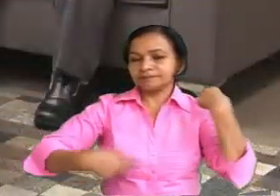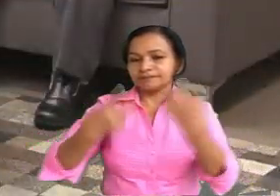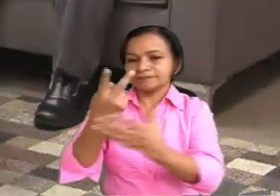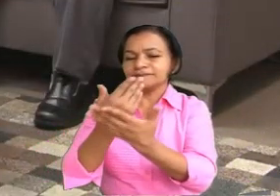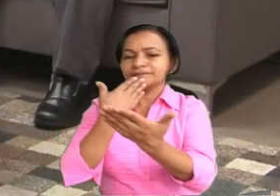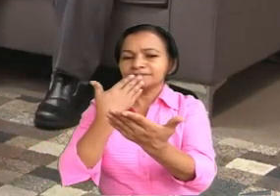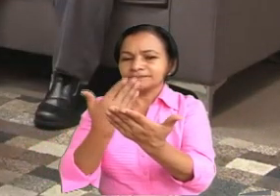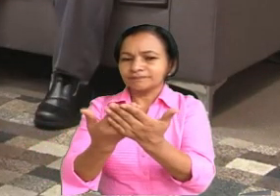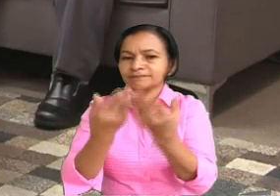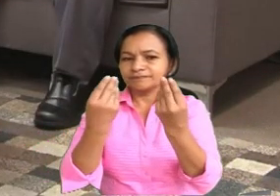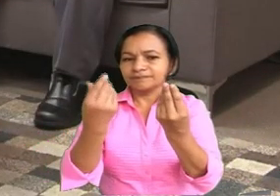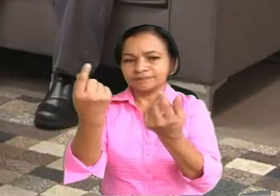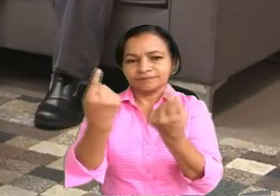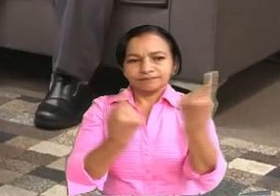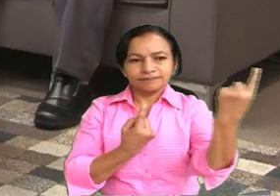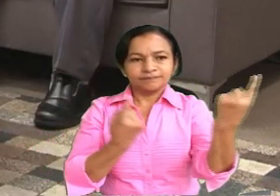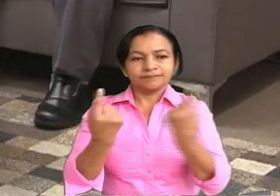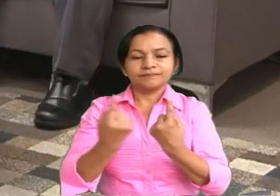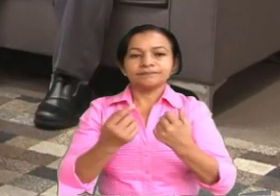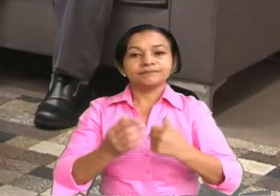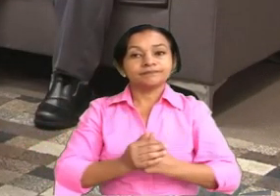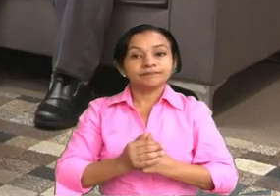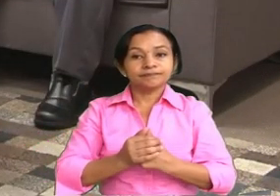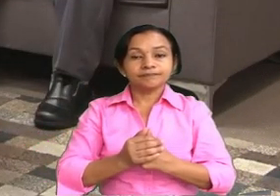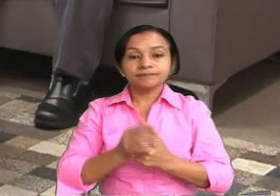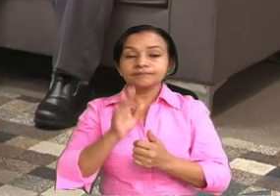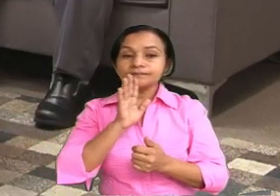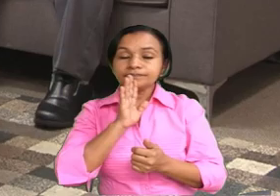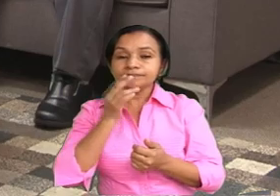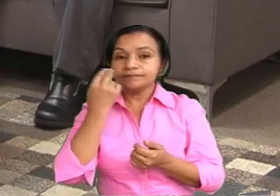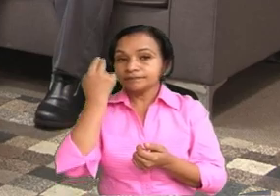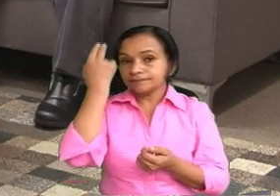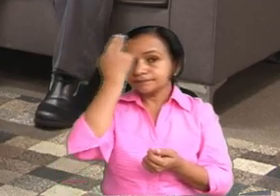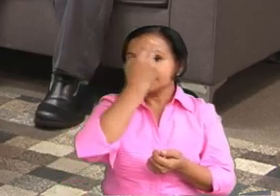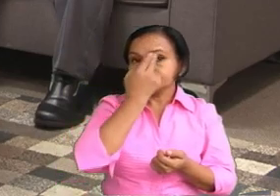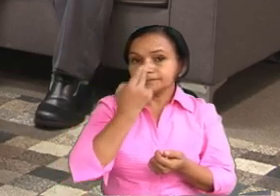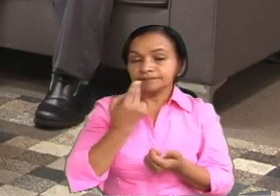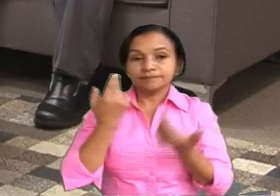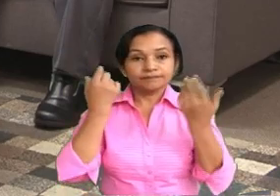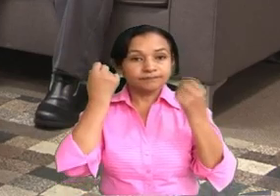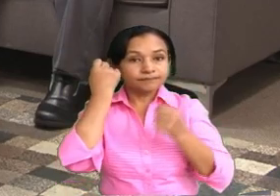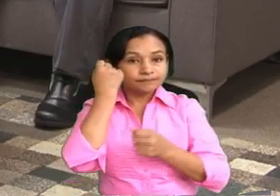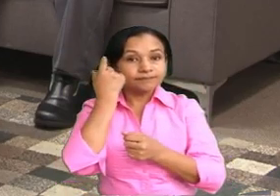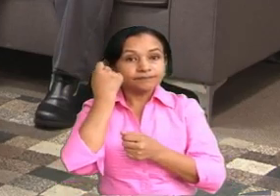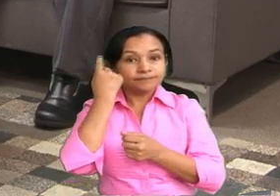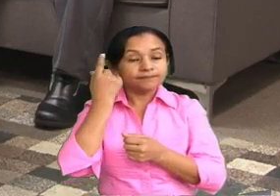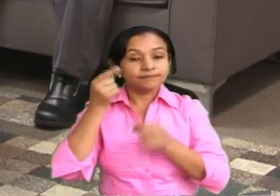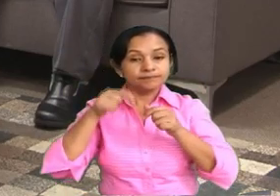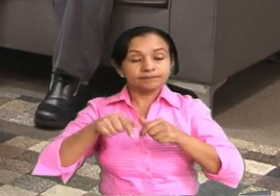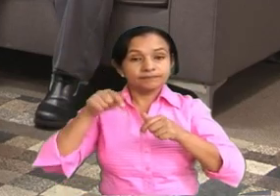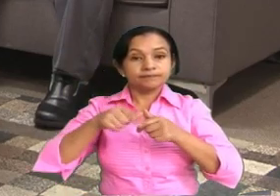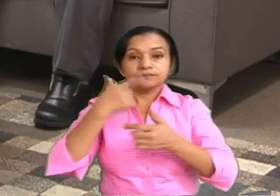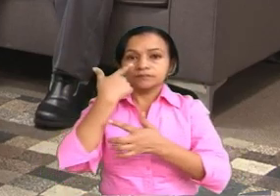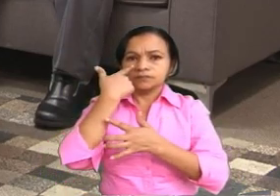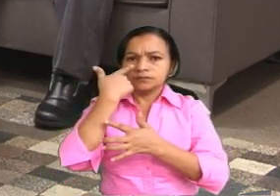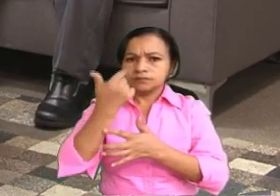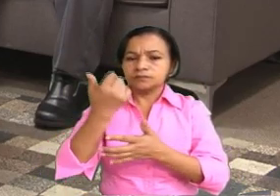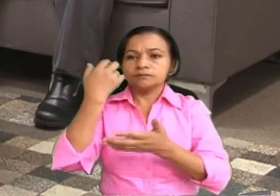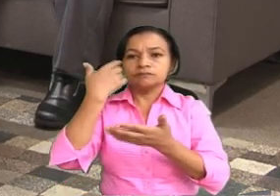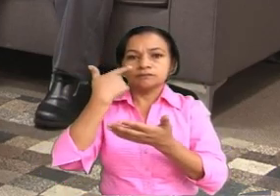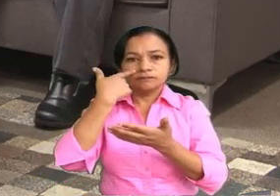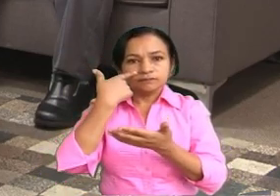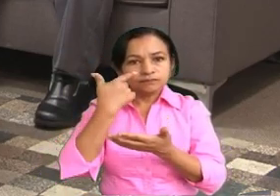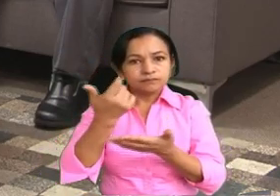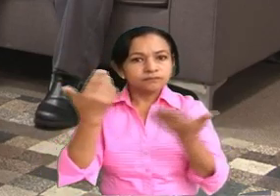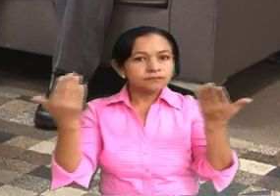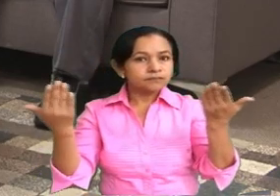por su tiempo. Gracias. Un espacio de conversación, un espacio de entendernos y un espacio también para conocer y reconocer